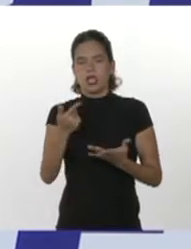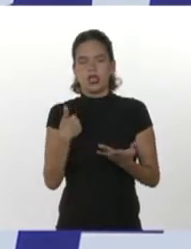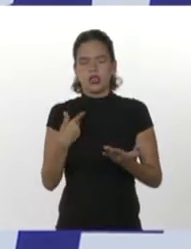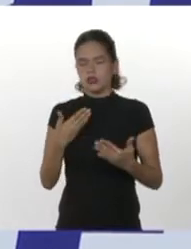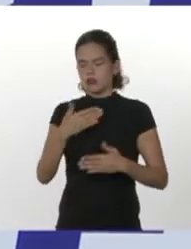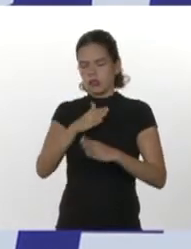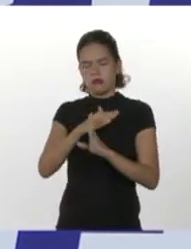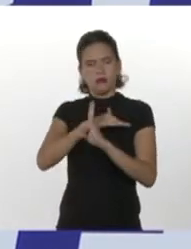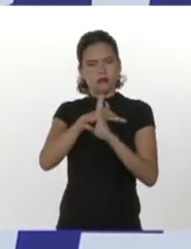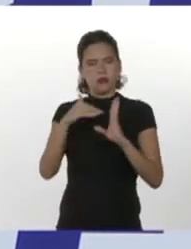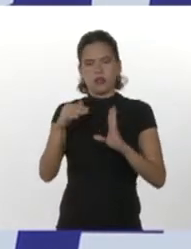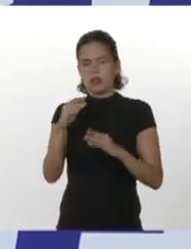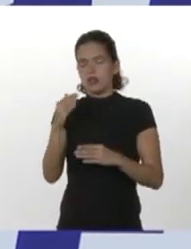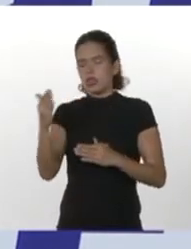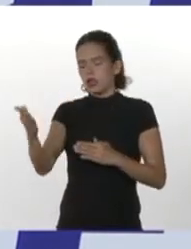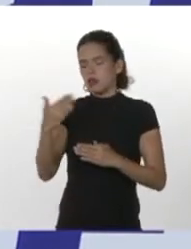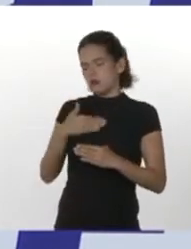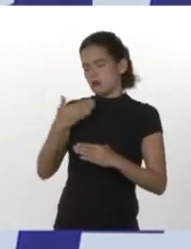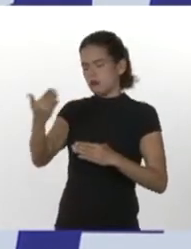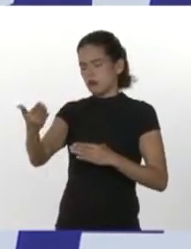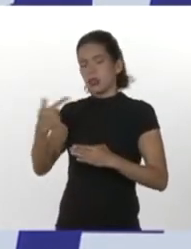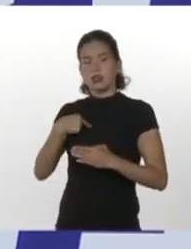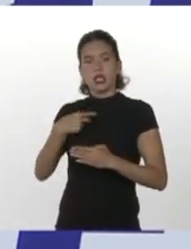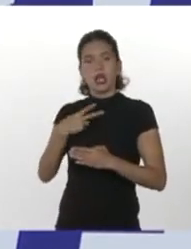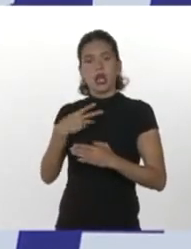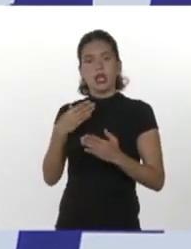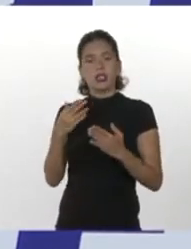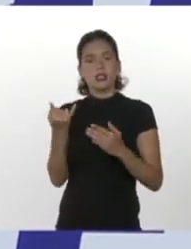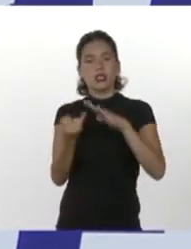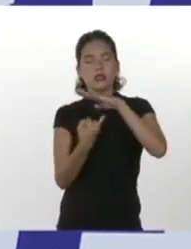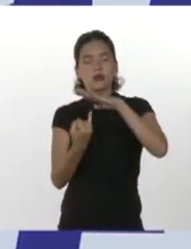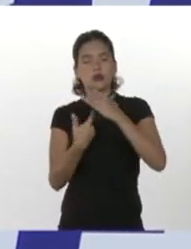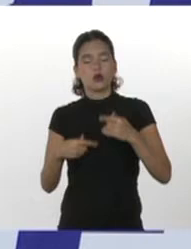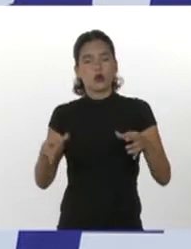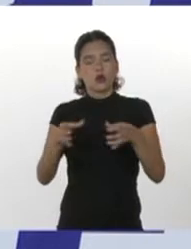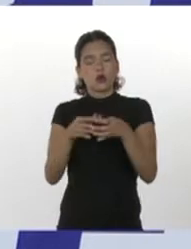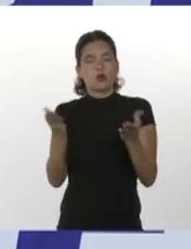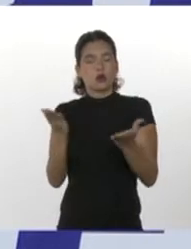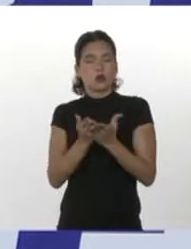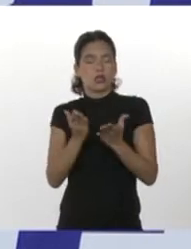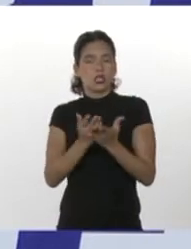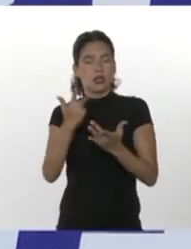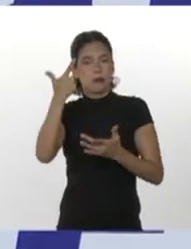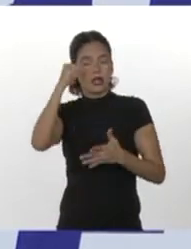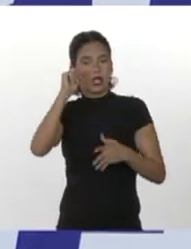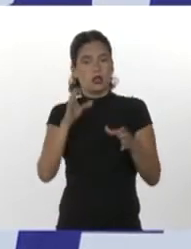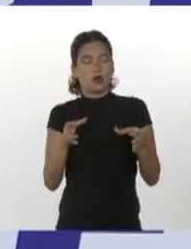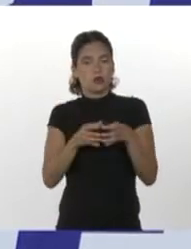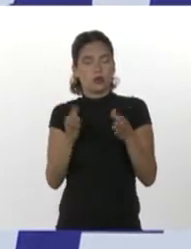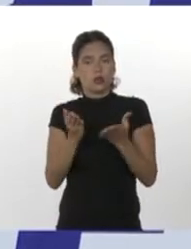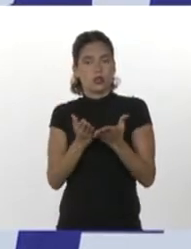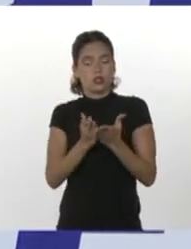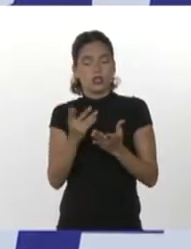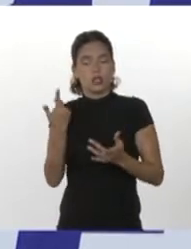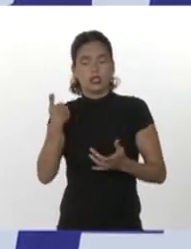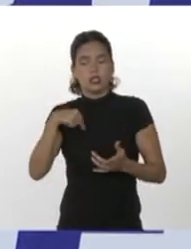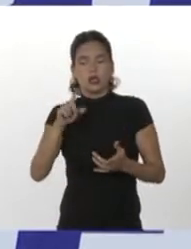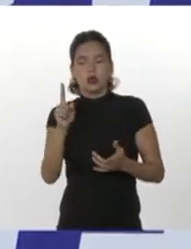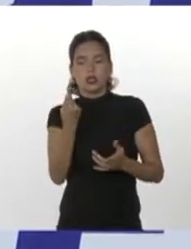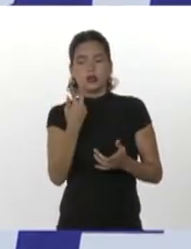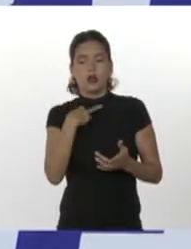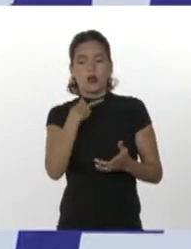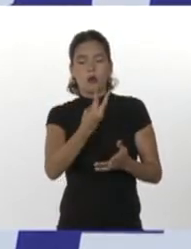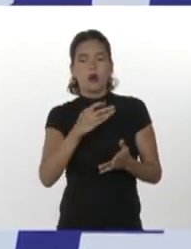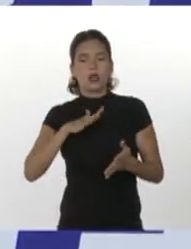mediador entre la institución y los grupos estudiantiles, para que los grupos estudiantiles tengan una sola voz